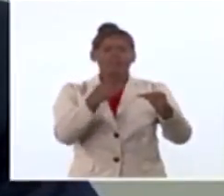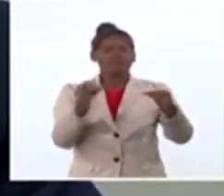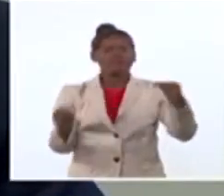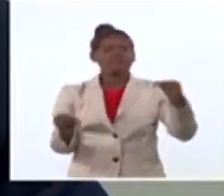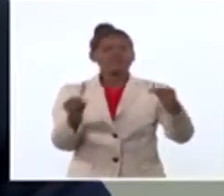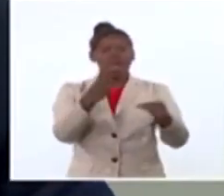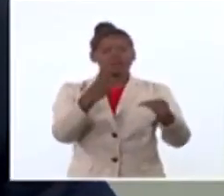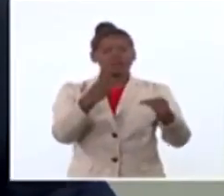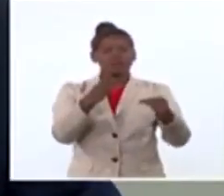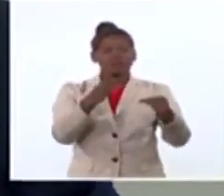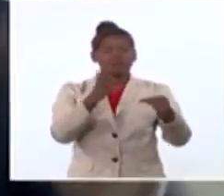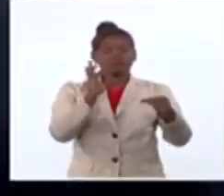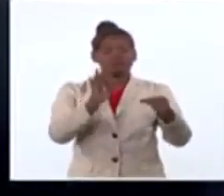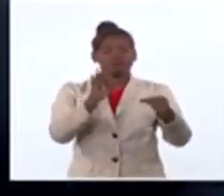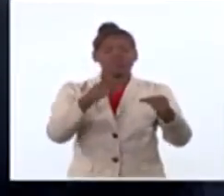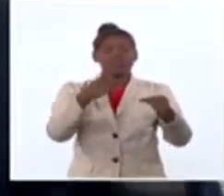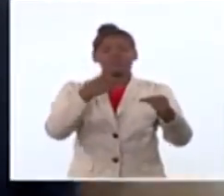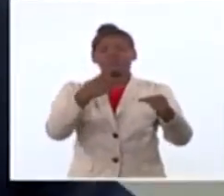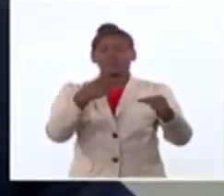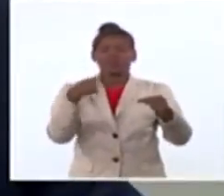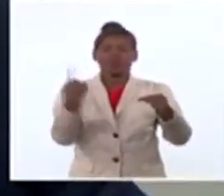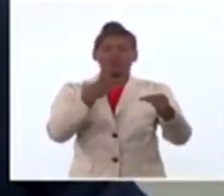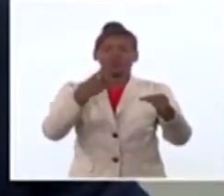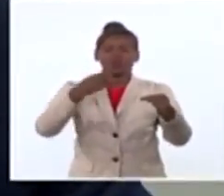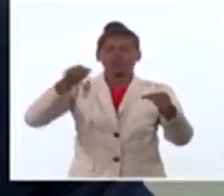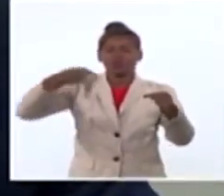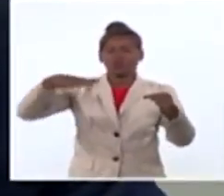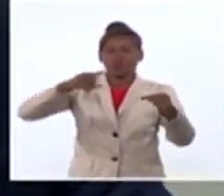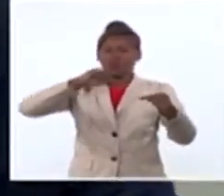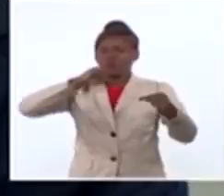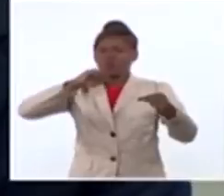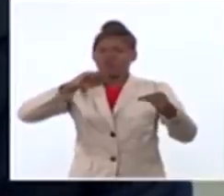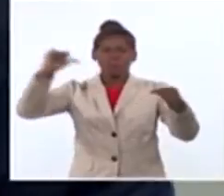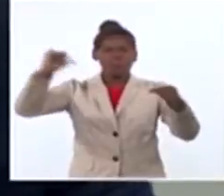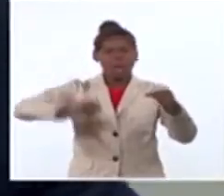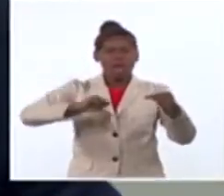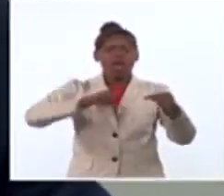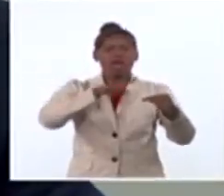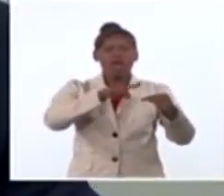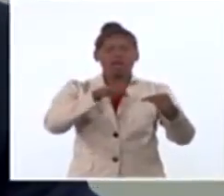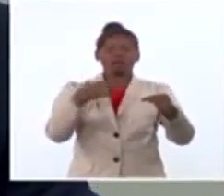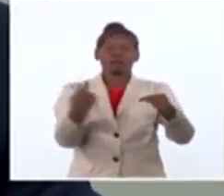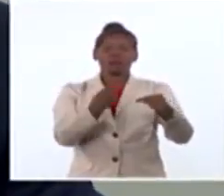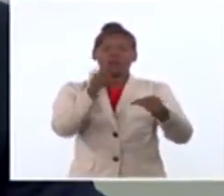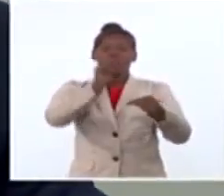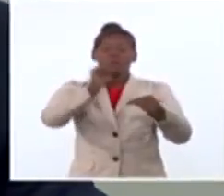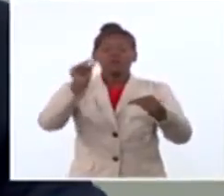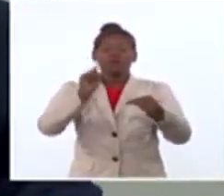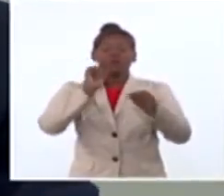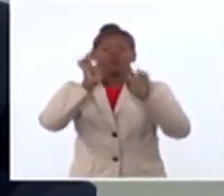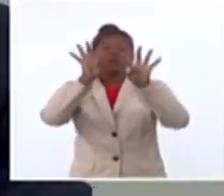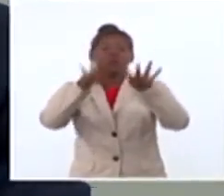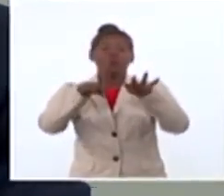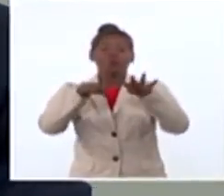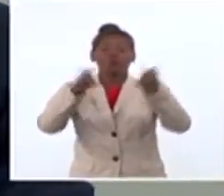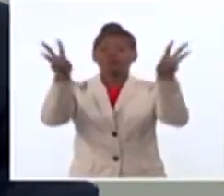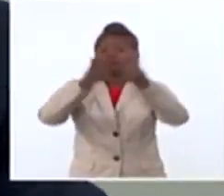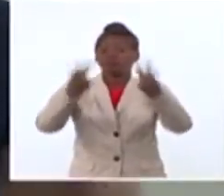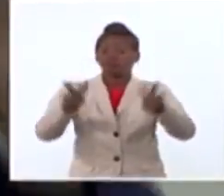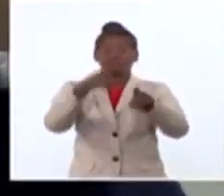en nuestro país o incluso en otras capitales fundamentalmente